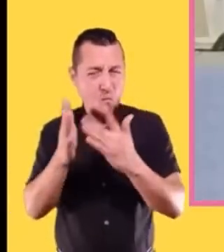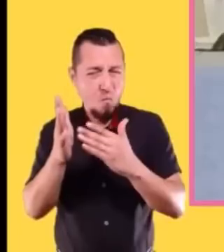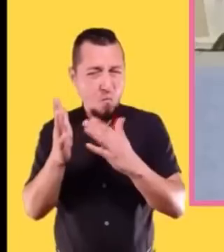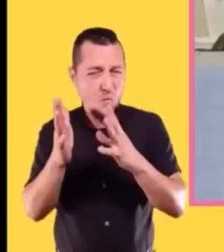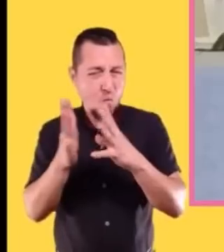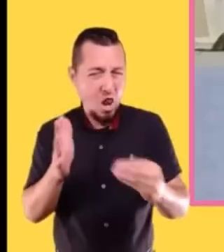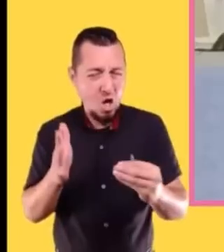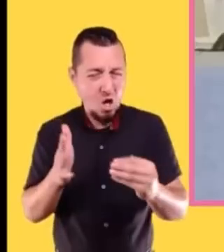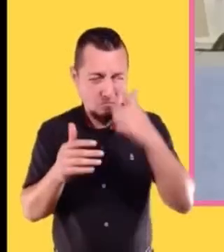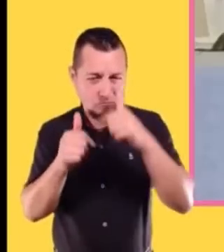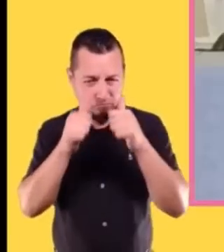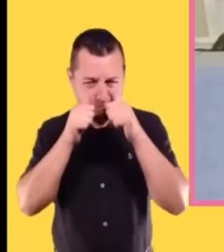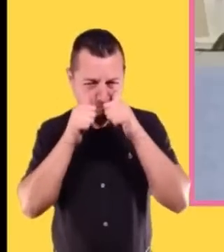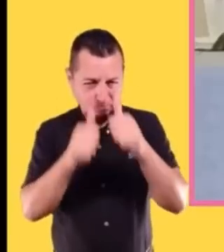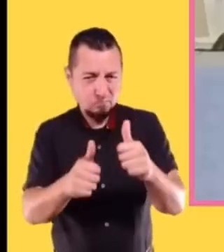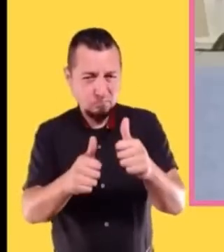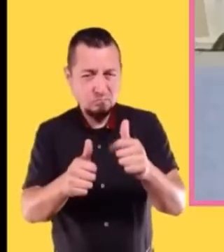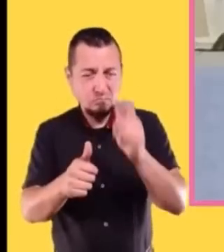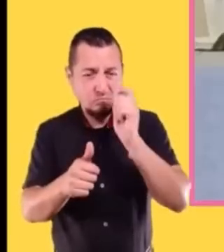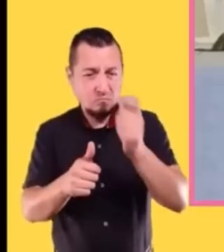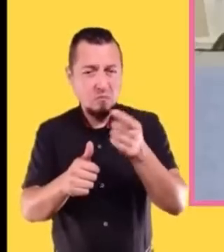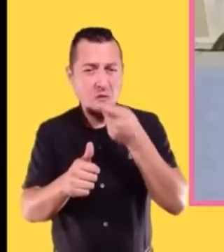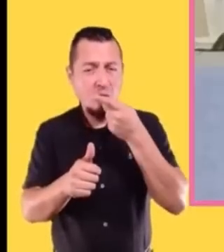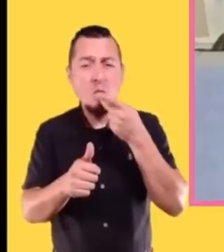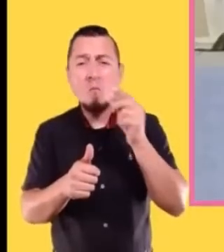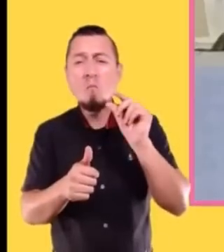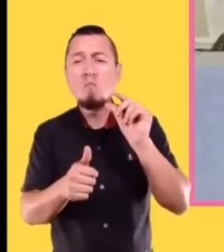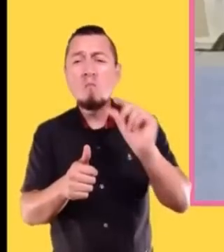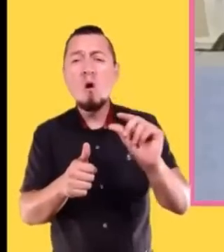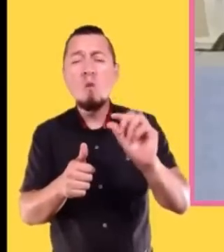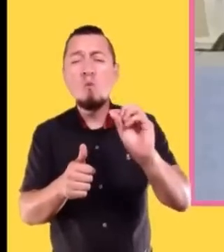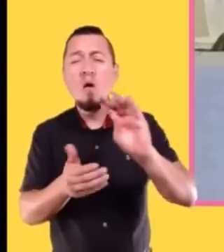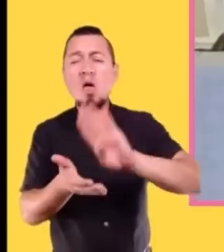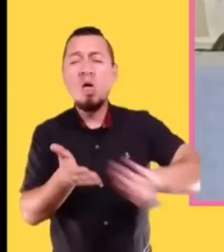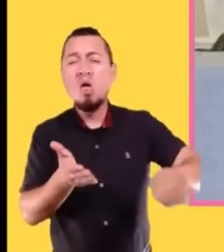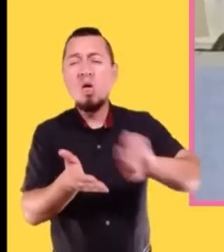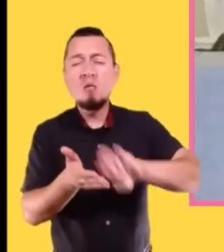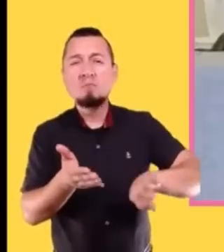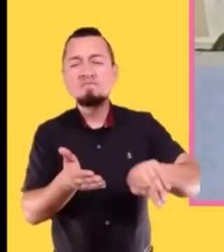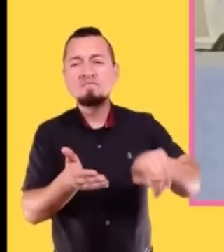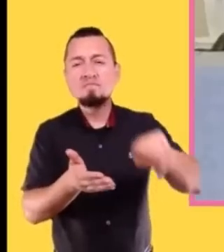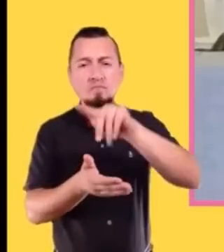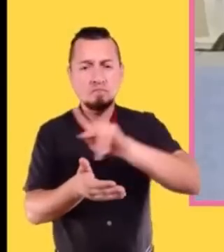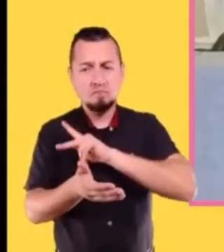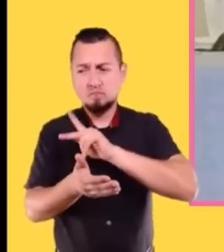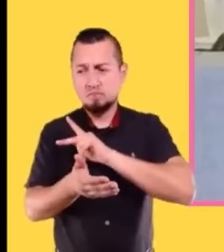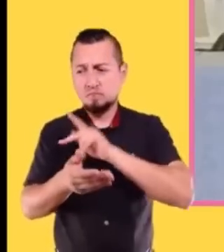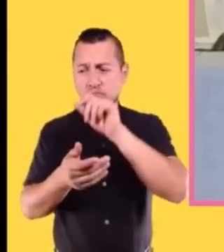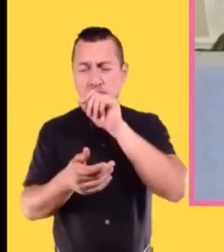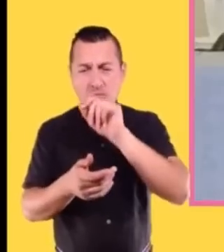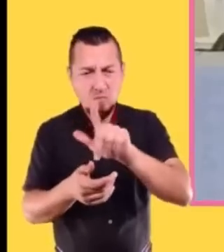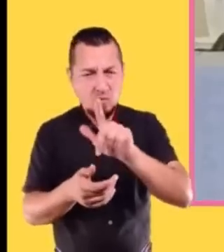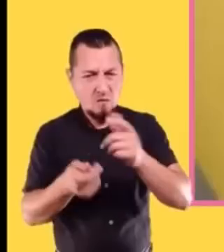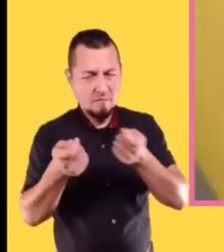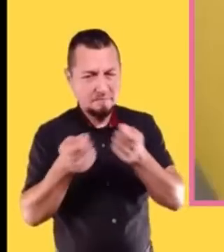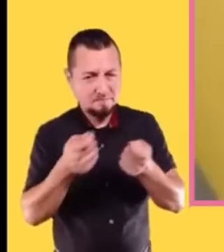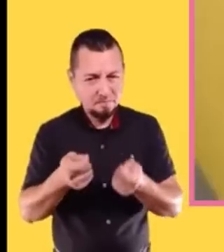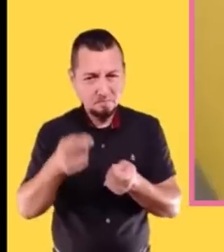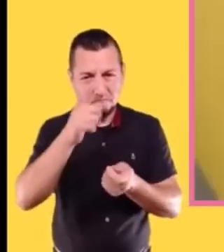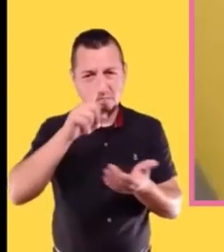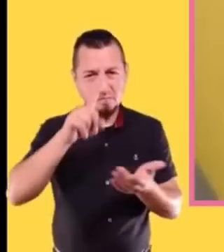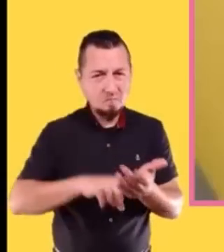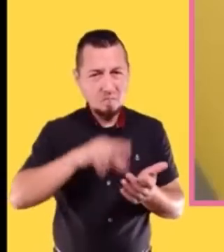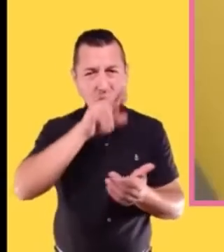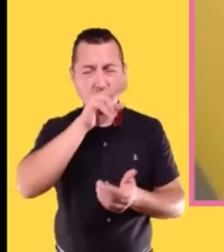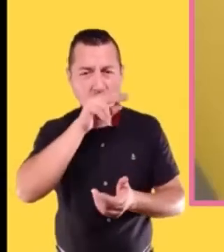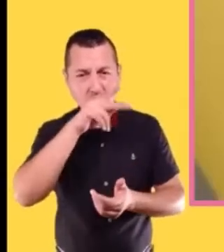un elemento del que poco se habla, gobernador, y es una gran autonomía de gestión a las comunidades educativas, y eso preocupa a muchos secretarios, colegas de su